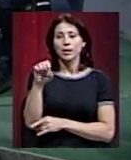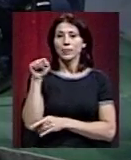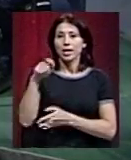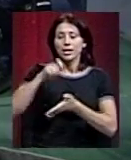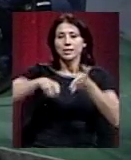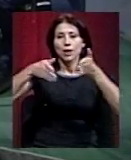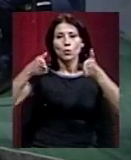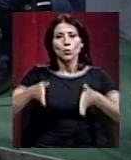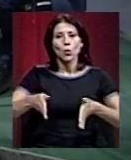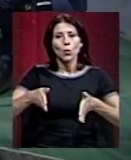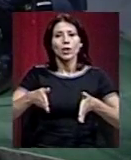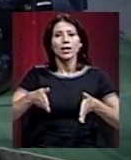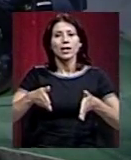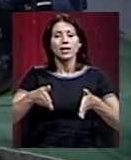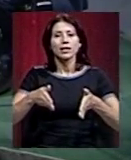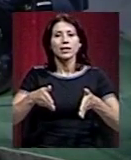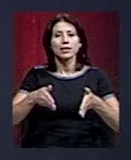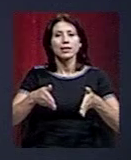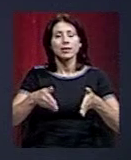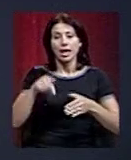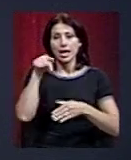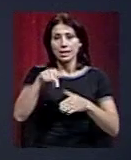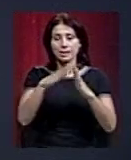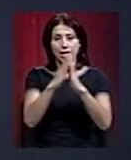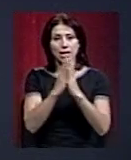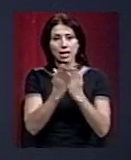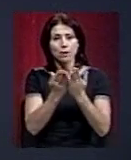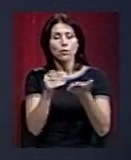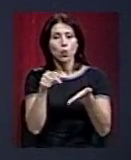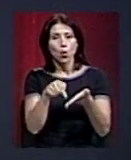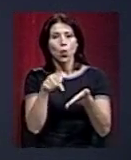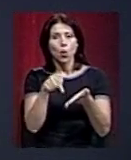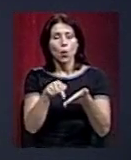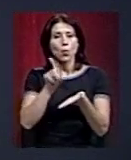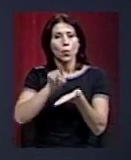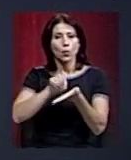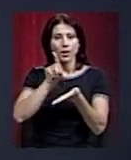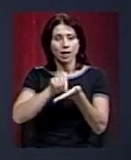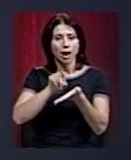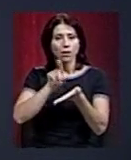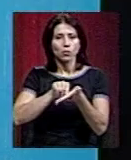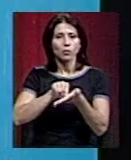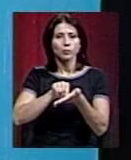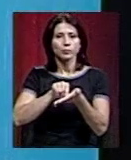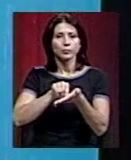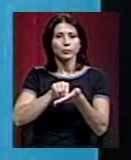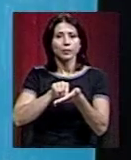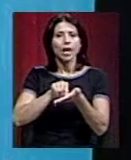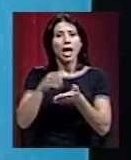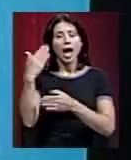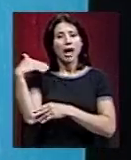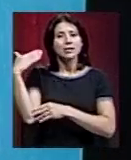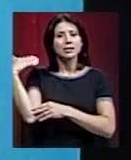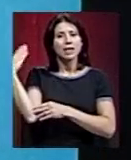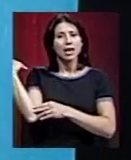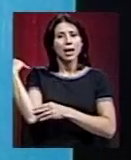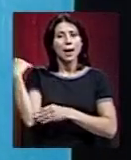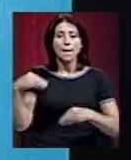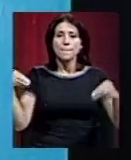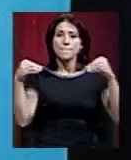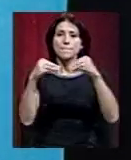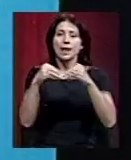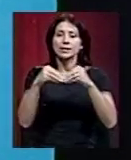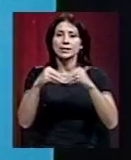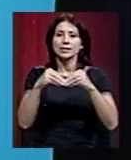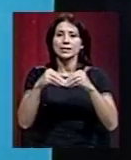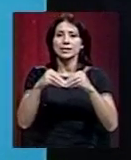autor de este libro publicado hace más de una